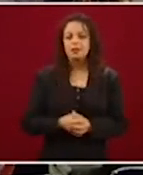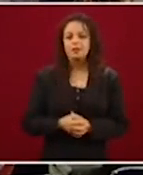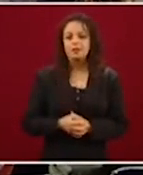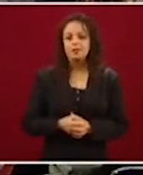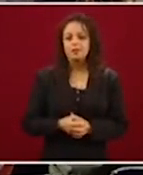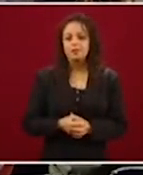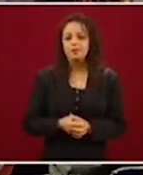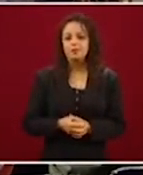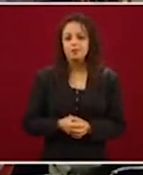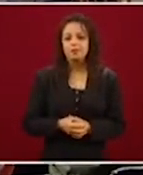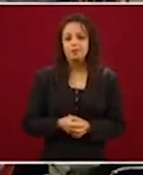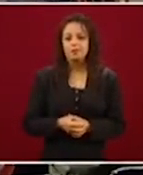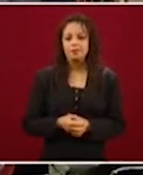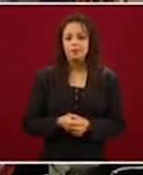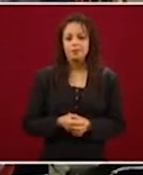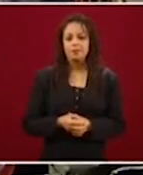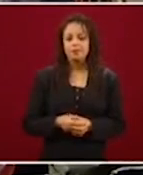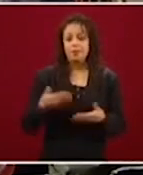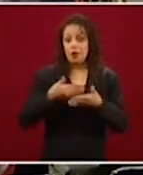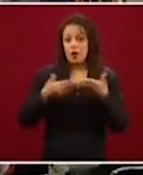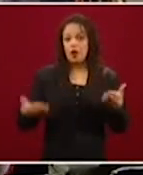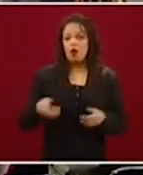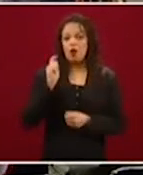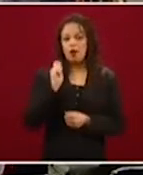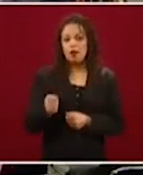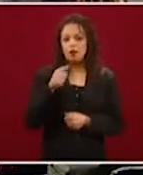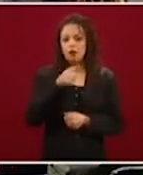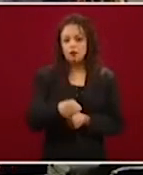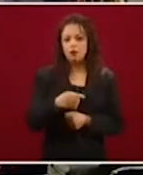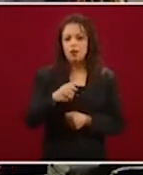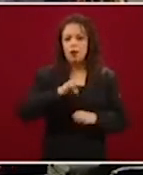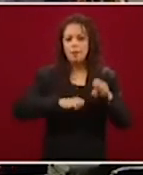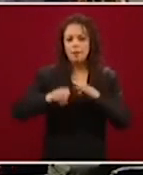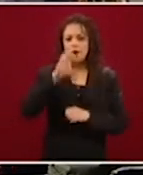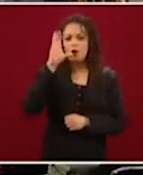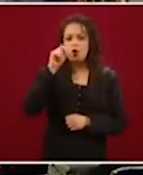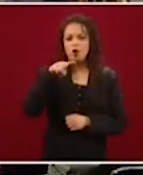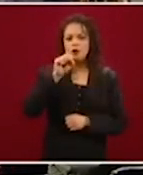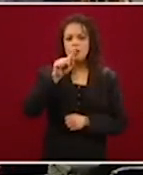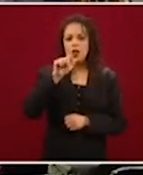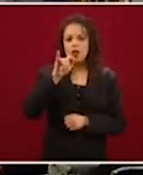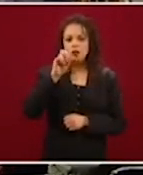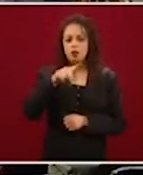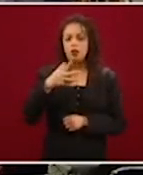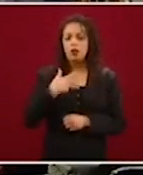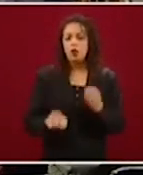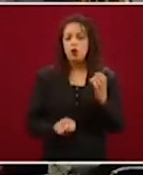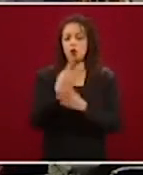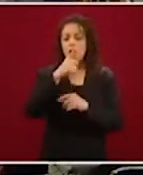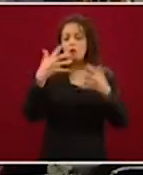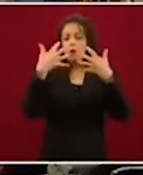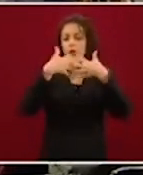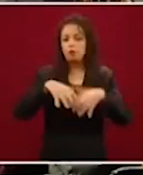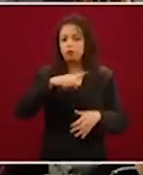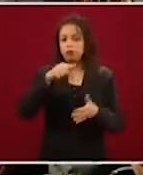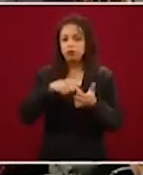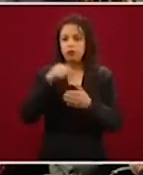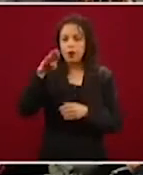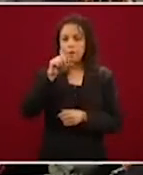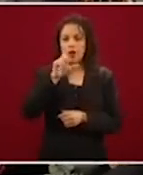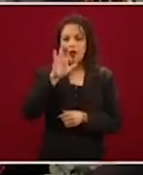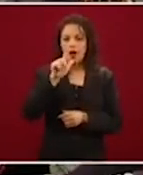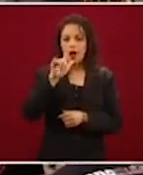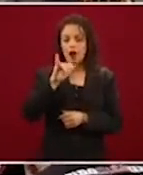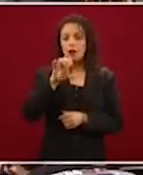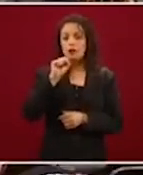actual constellation brands es una empresa que actualmente construye una nueva planta en mexicalli que lleva un avance del 65 por